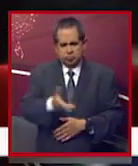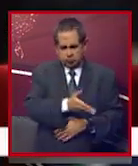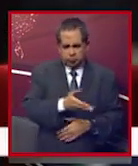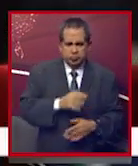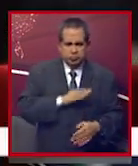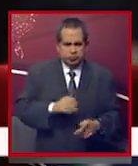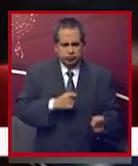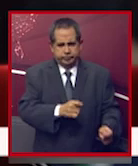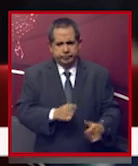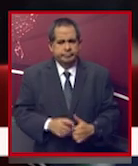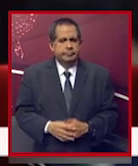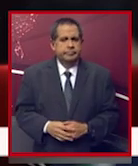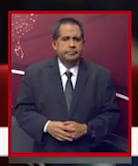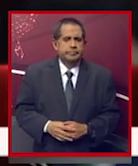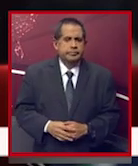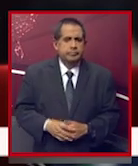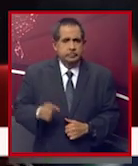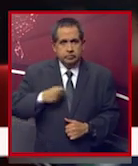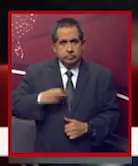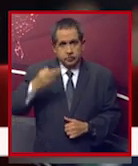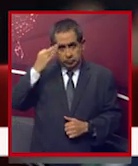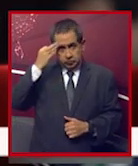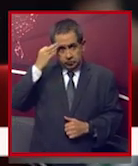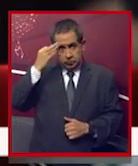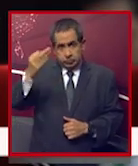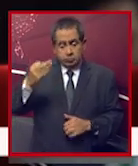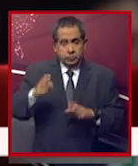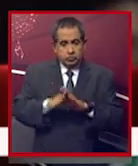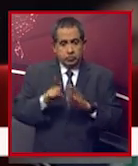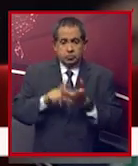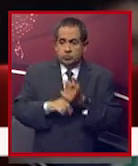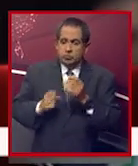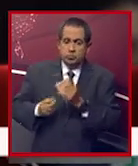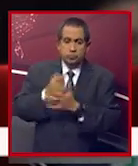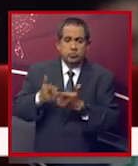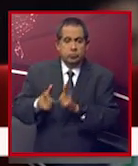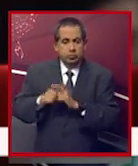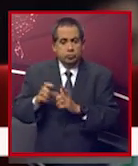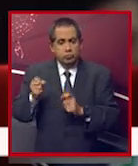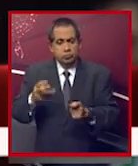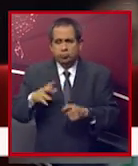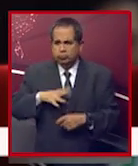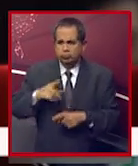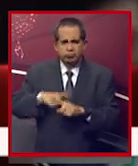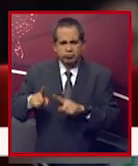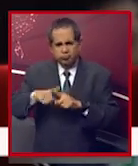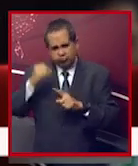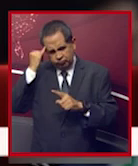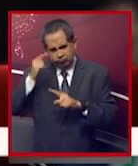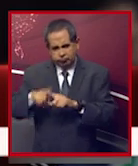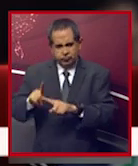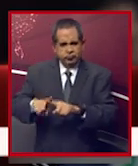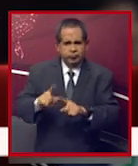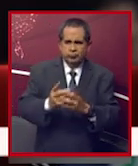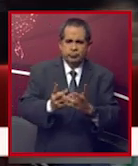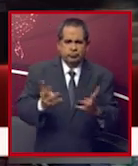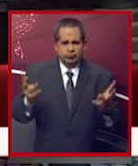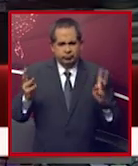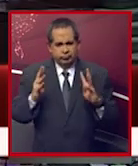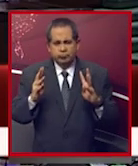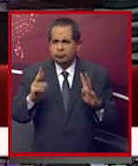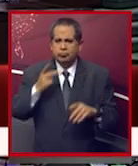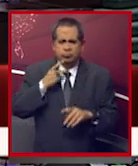En esta nueva etapa de la nación, en esta nueva legislatura, existen expresiones diversas, producto de la